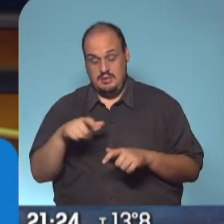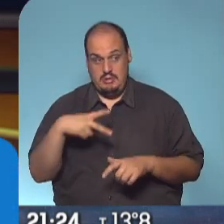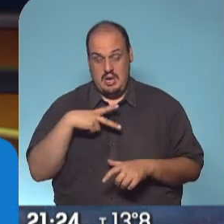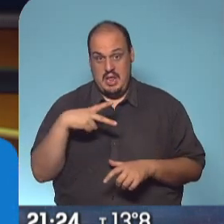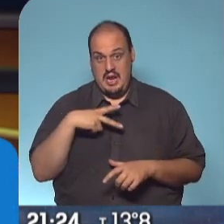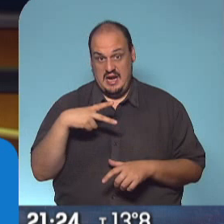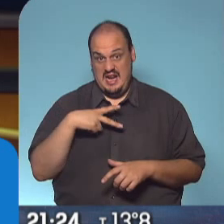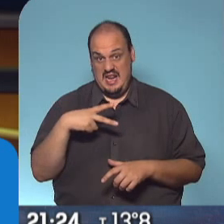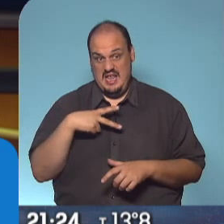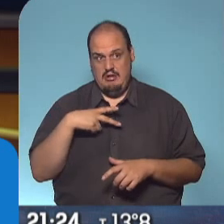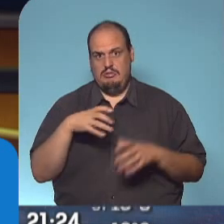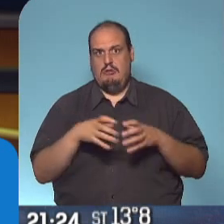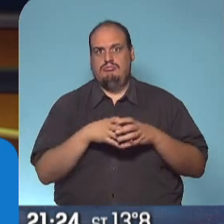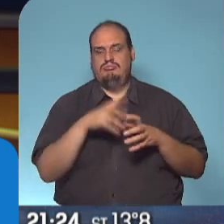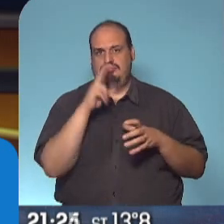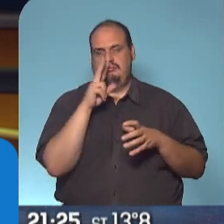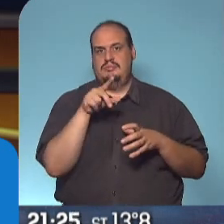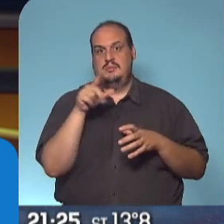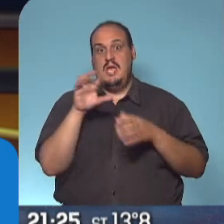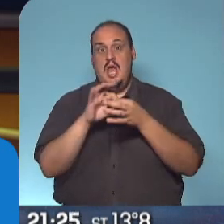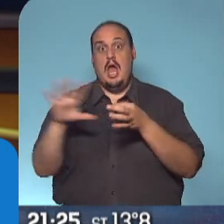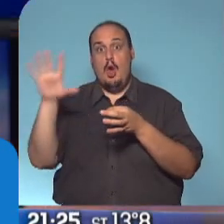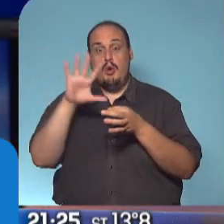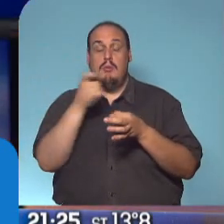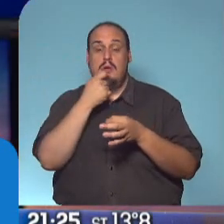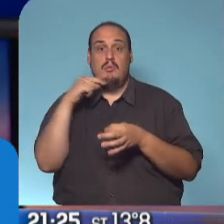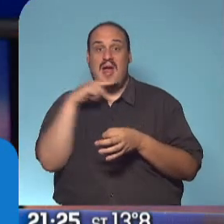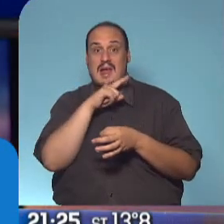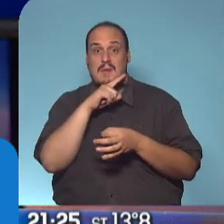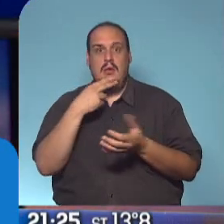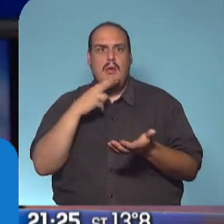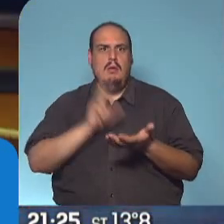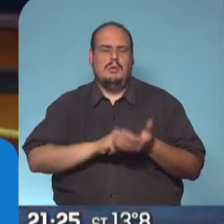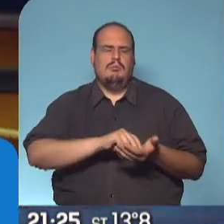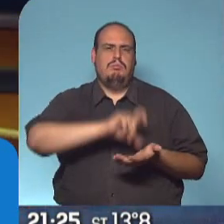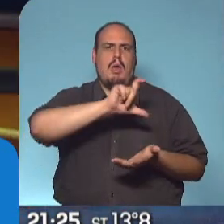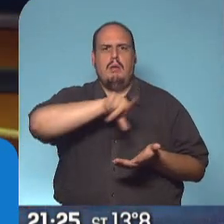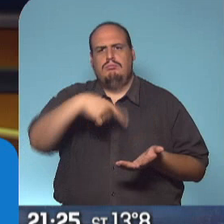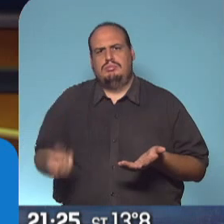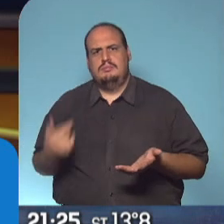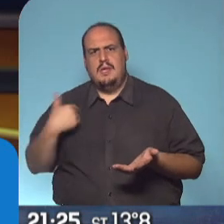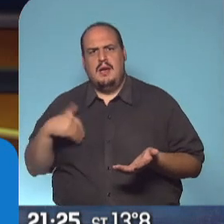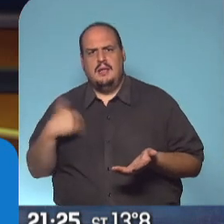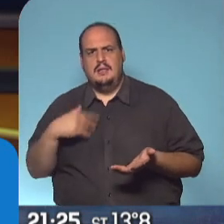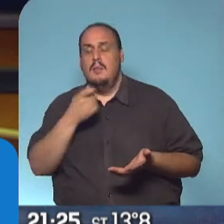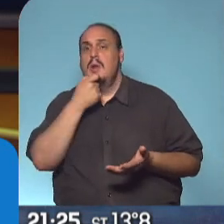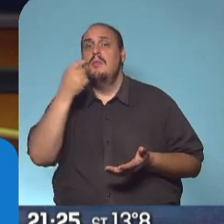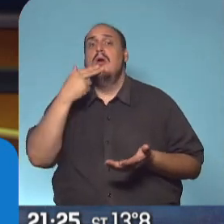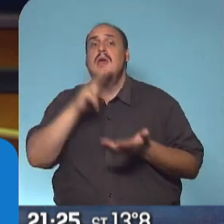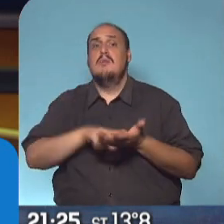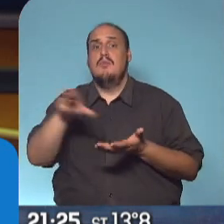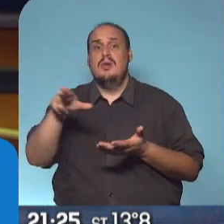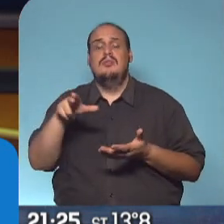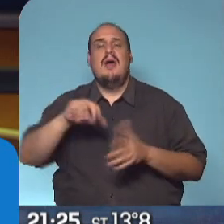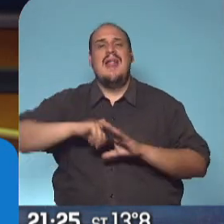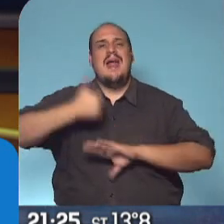fortunas o los sectores adinerados en Europa, por ejemplo en Alemania, es muy superior a lo que se paga acá. Ya pagan, por ejemplo, 45% de impuesto a las